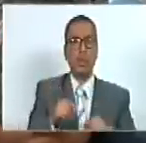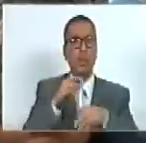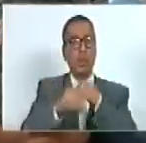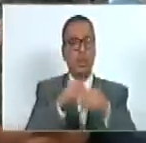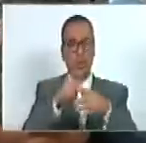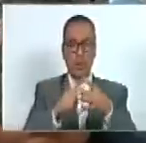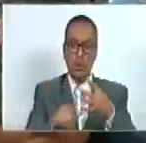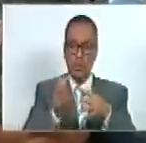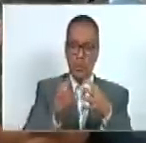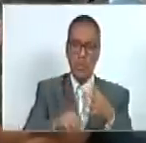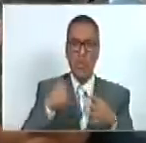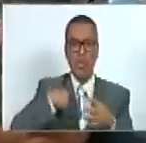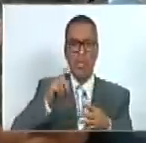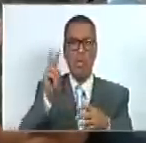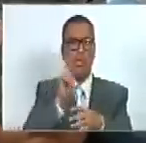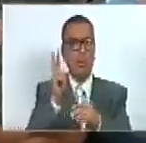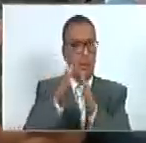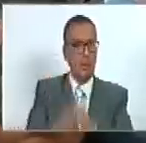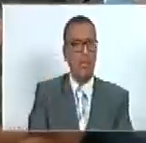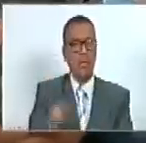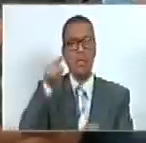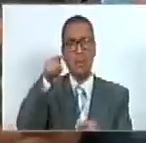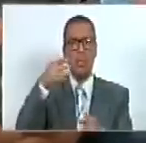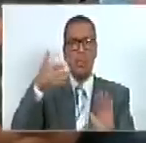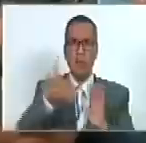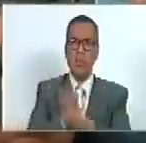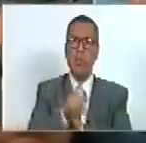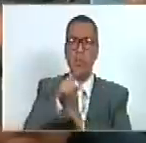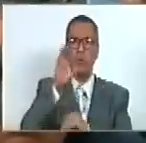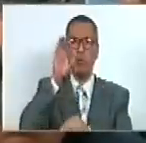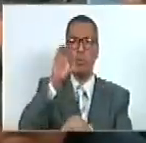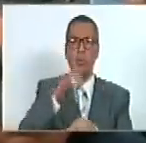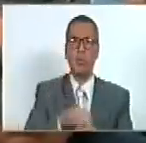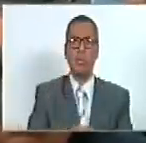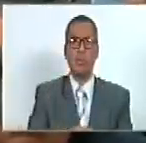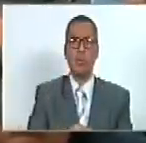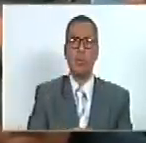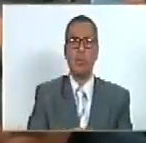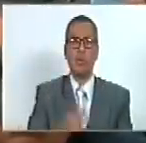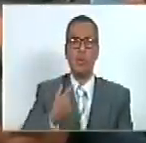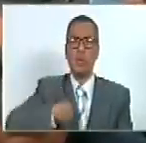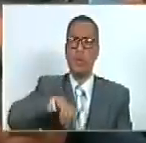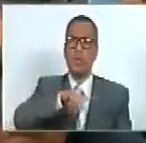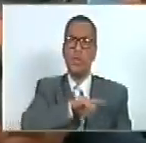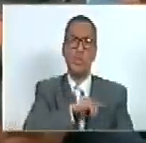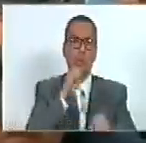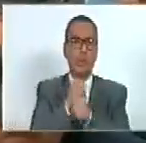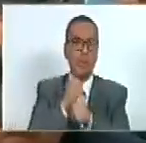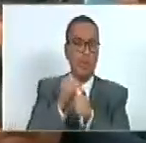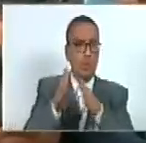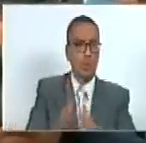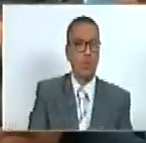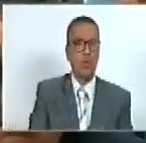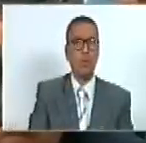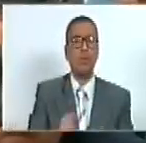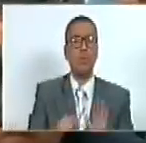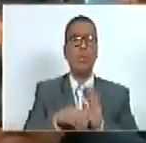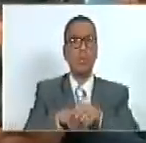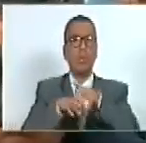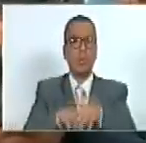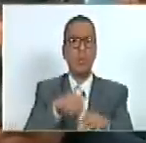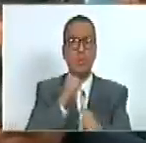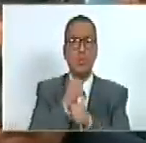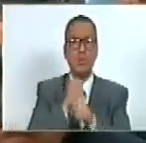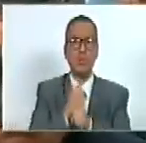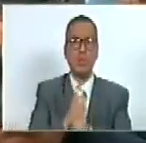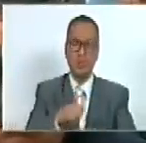que tiene Venezuela? ¿Sabe lo que significa un país donde nosotros los trabajadores salimos a